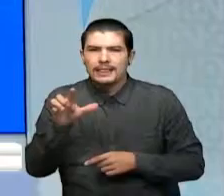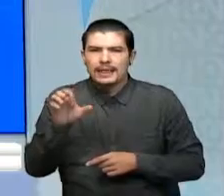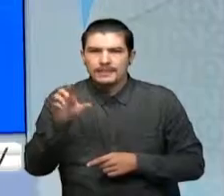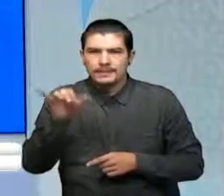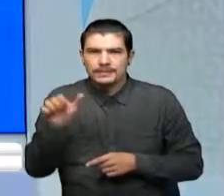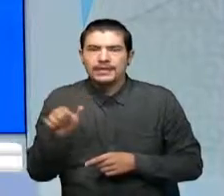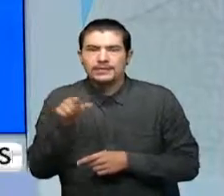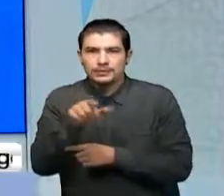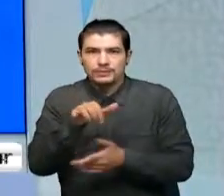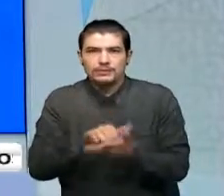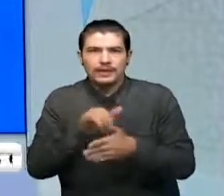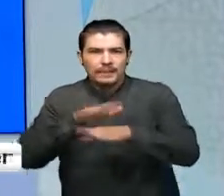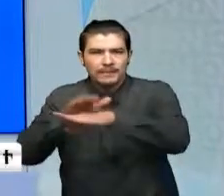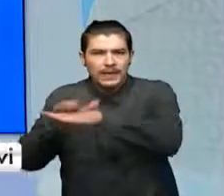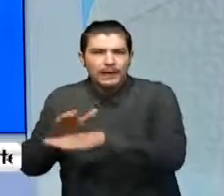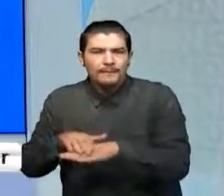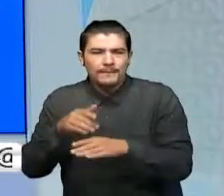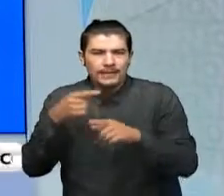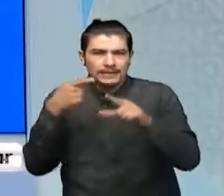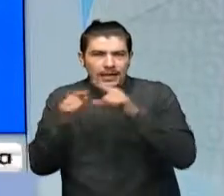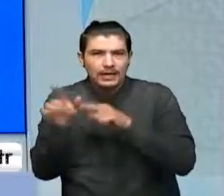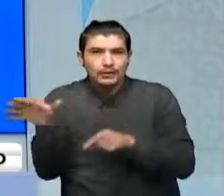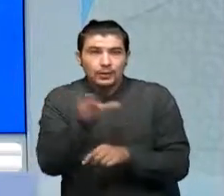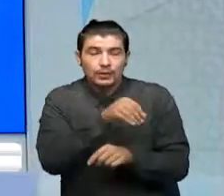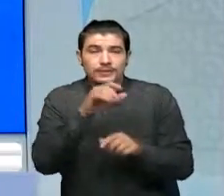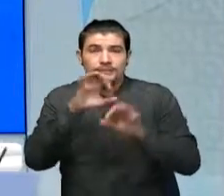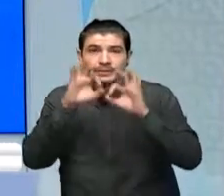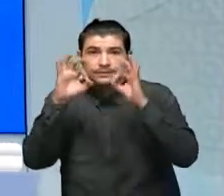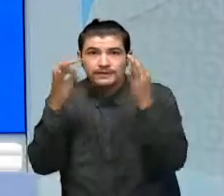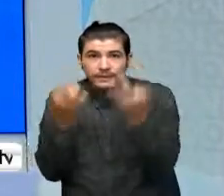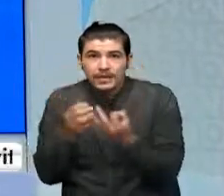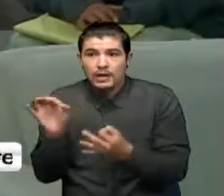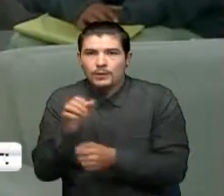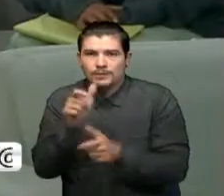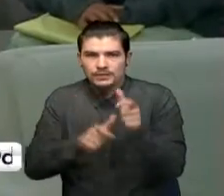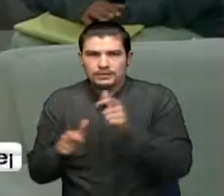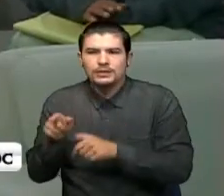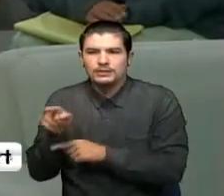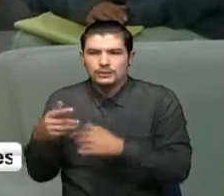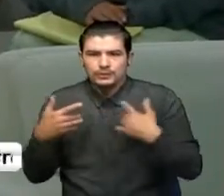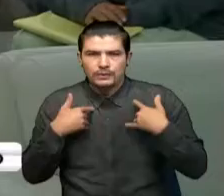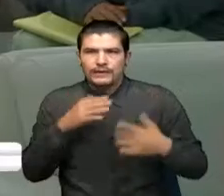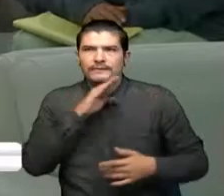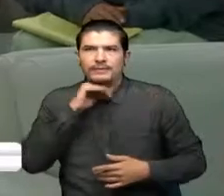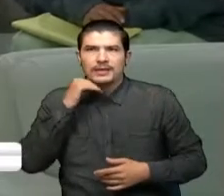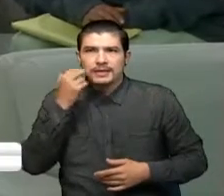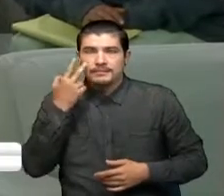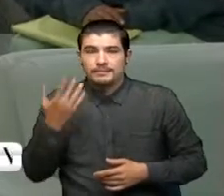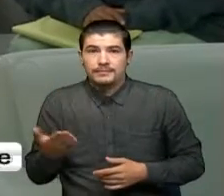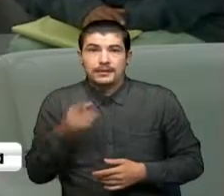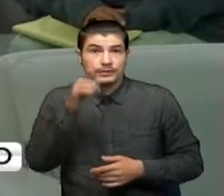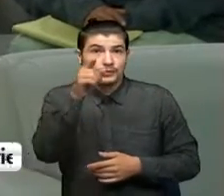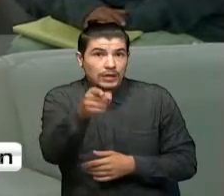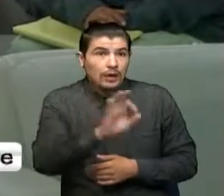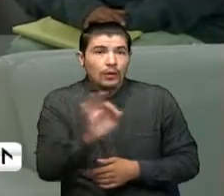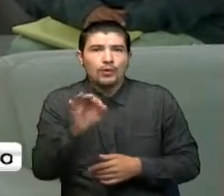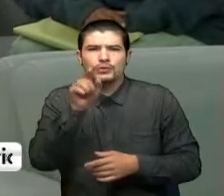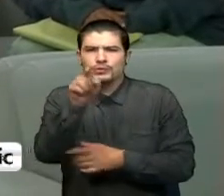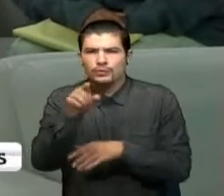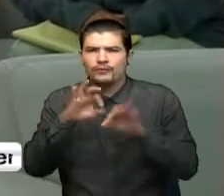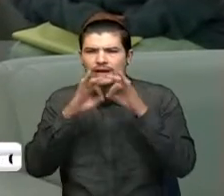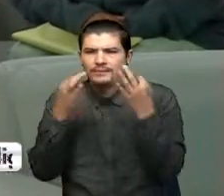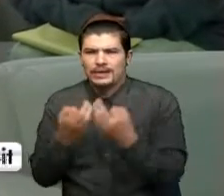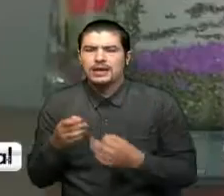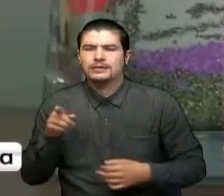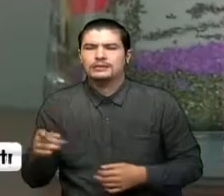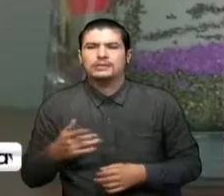mensaje alentador a las familias en los pacientes que padecen esta enfermedad si usted o un familiar presenta síntomas